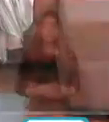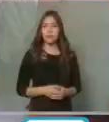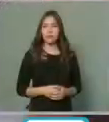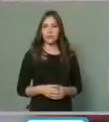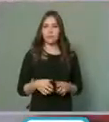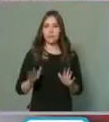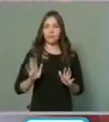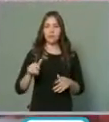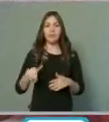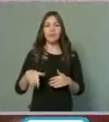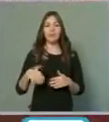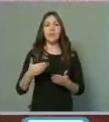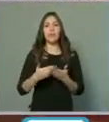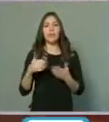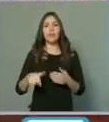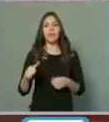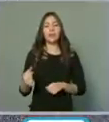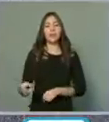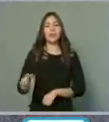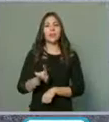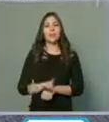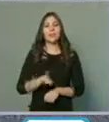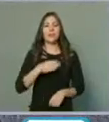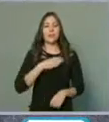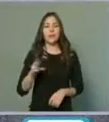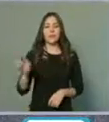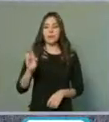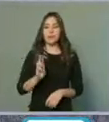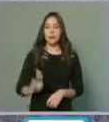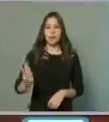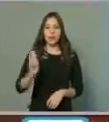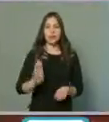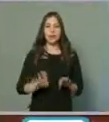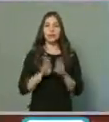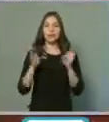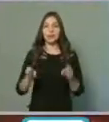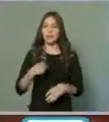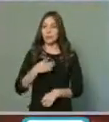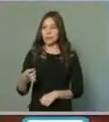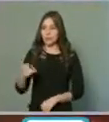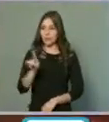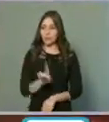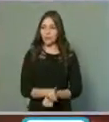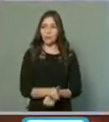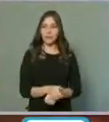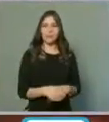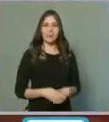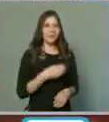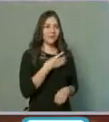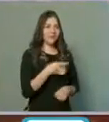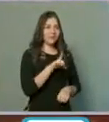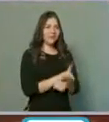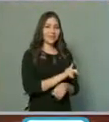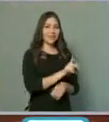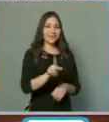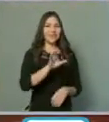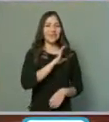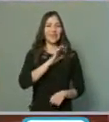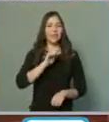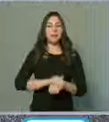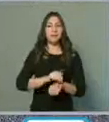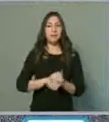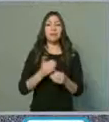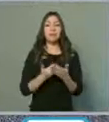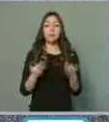ya estamos aquí, como bien lo decíamos, excelente miércoles. Hola, ¿cómo estás? Muy Buenos bien, días, muy contento. bienvenido. Buenos días, queridos amigos. Así es, y hoy vamos a